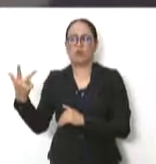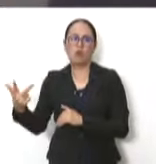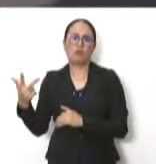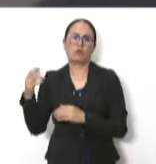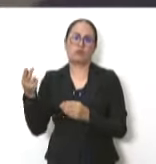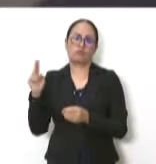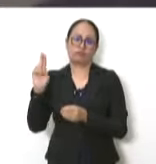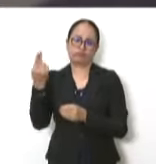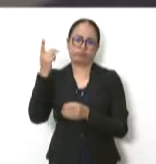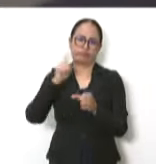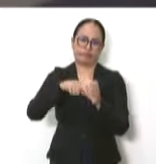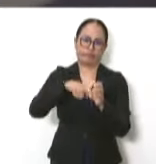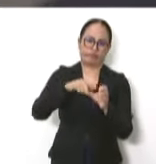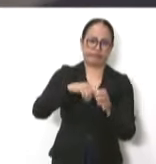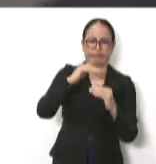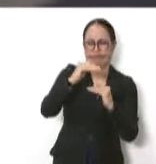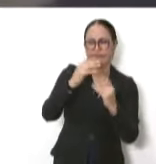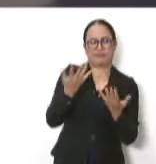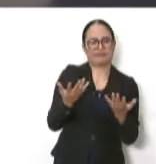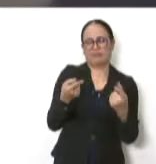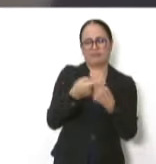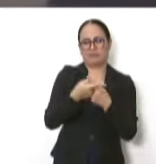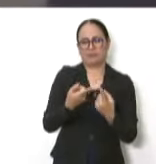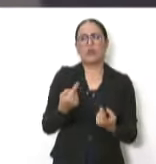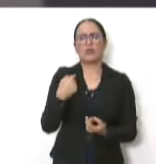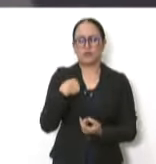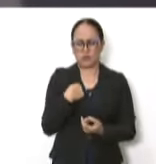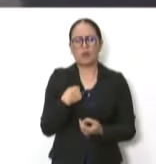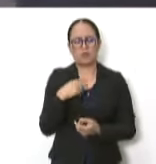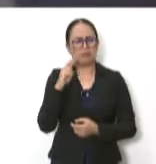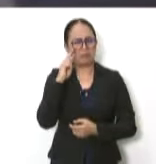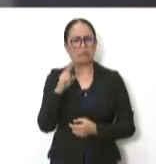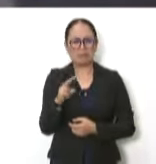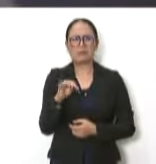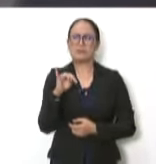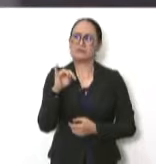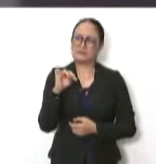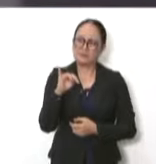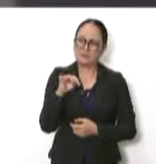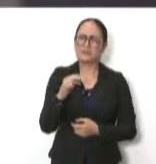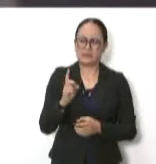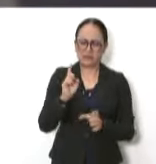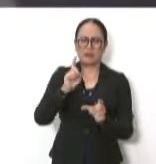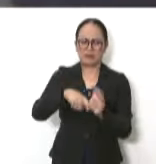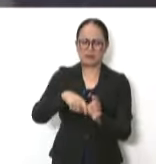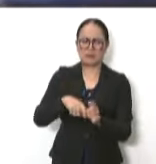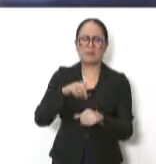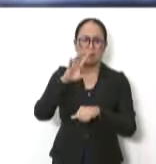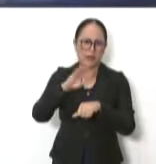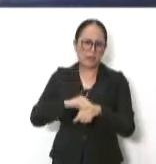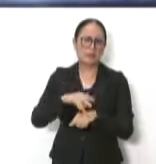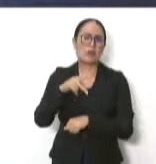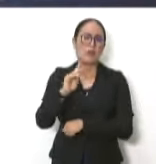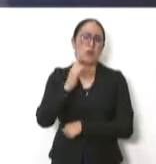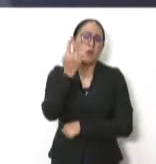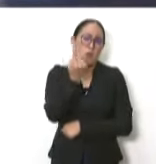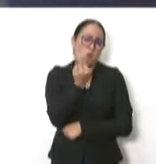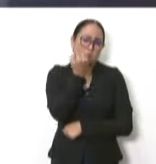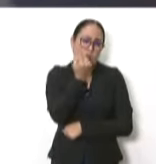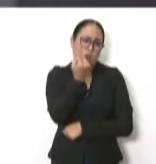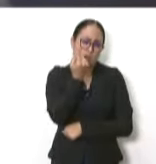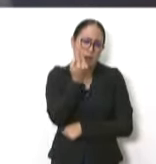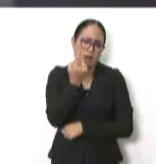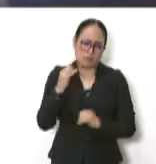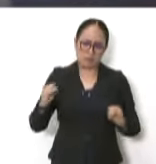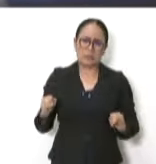particular, esto digamos como voto particular, que sí veo, pero creo que debe ser una institución que, como ha sido en las